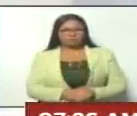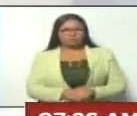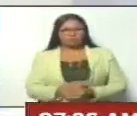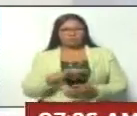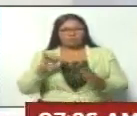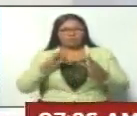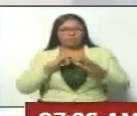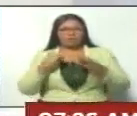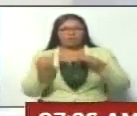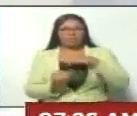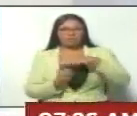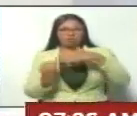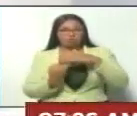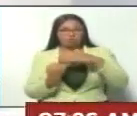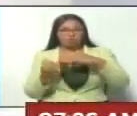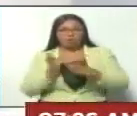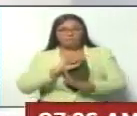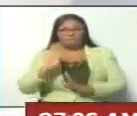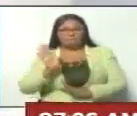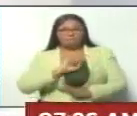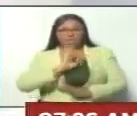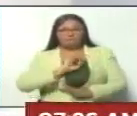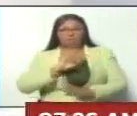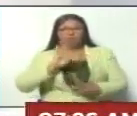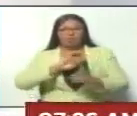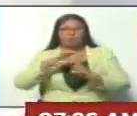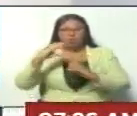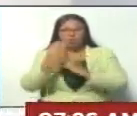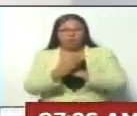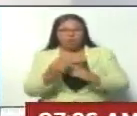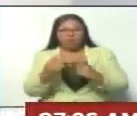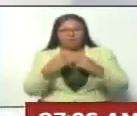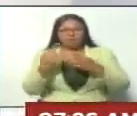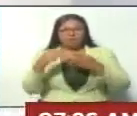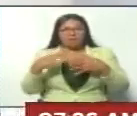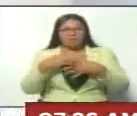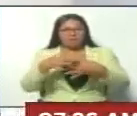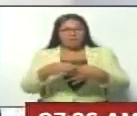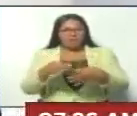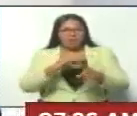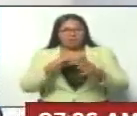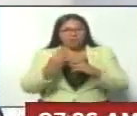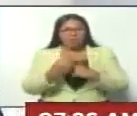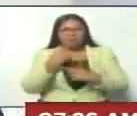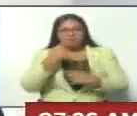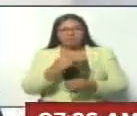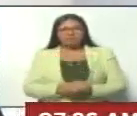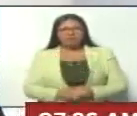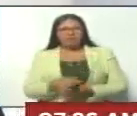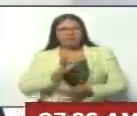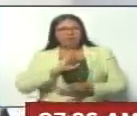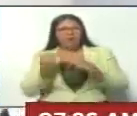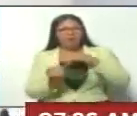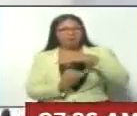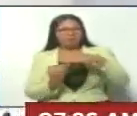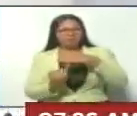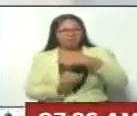de Patrimonio Cultural, que hay tres categorías de patrimonio cultural. Bien de interés cultural, que la declara el Instituto de Patrimonio